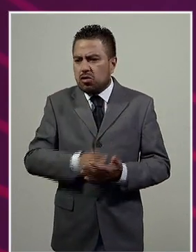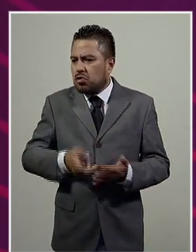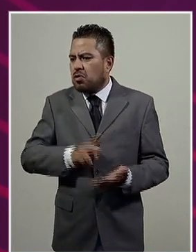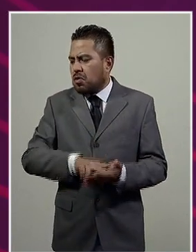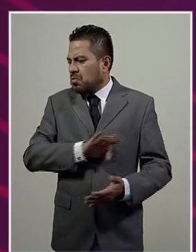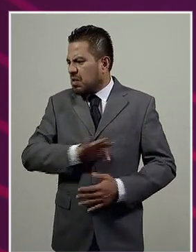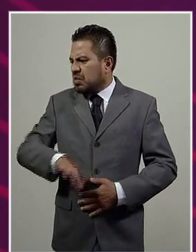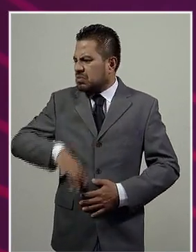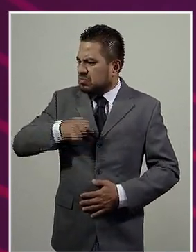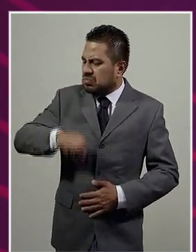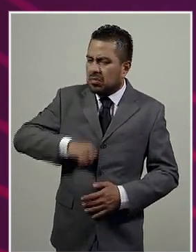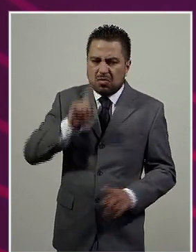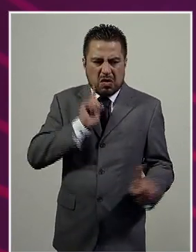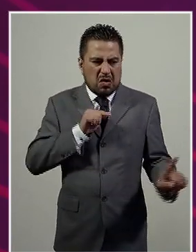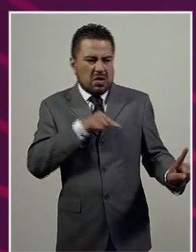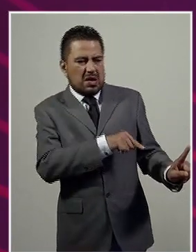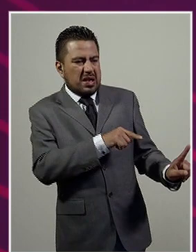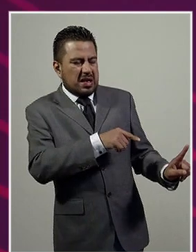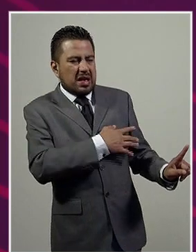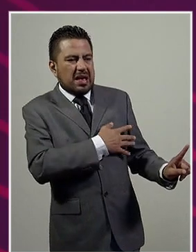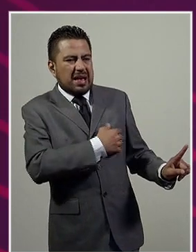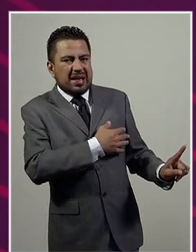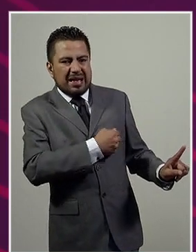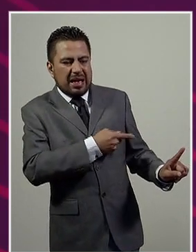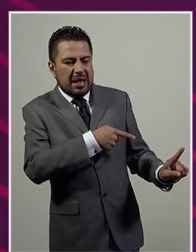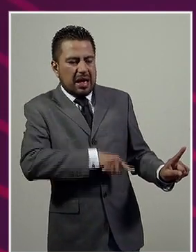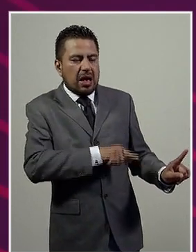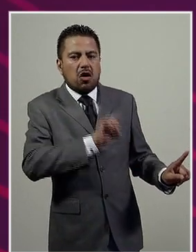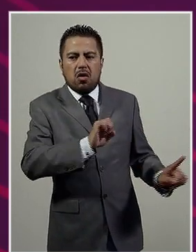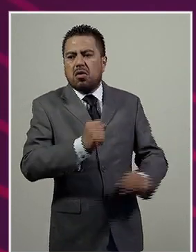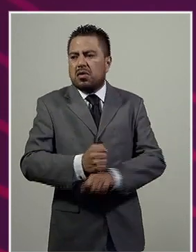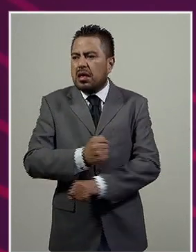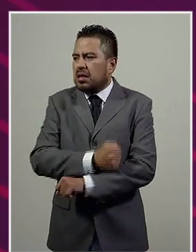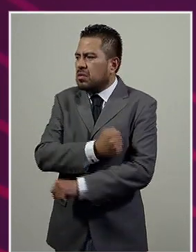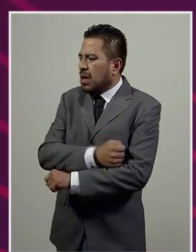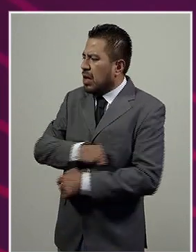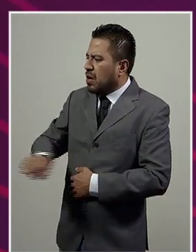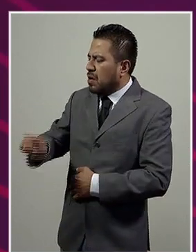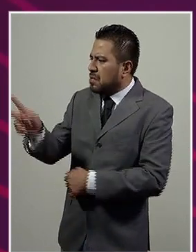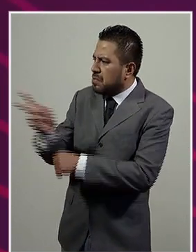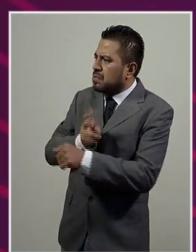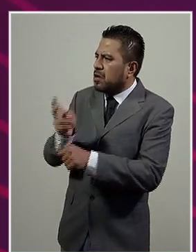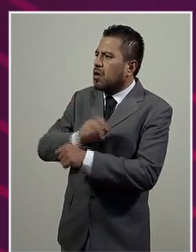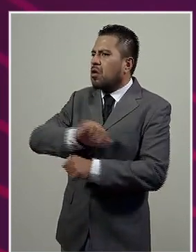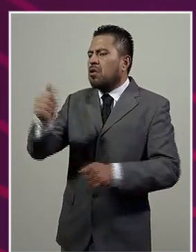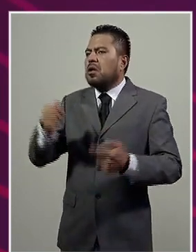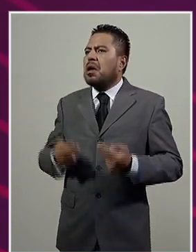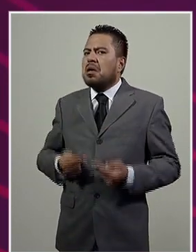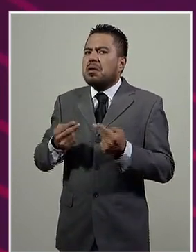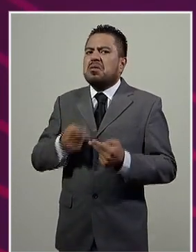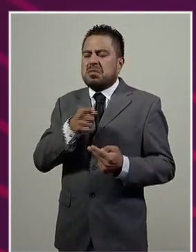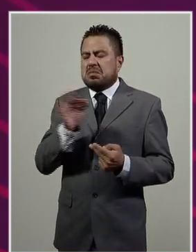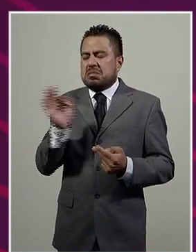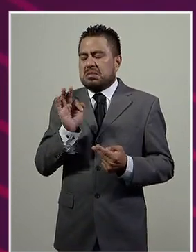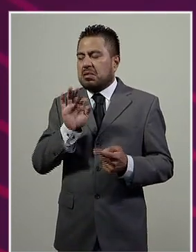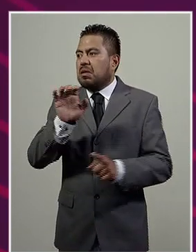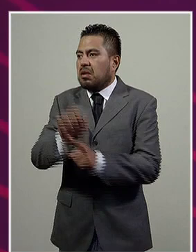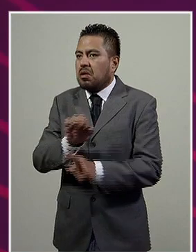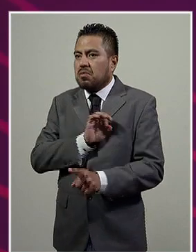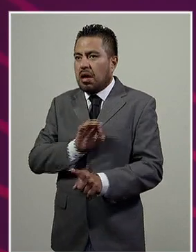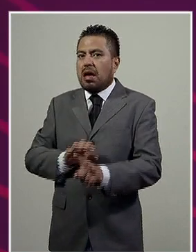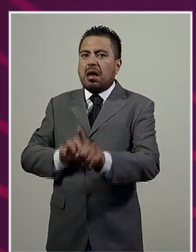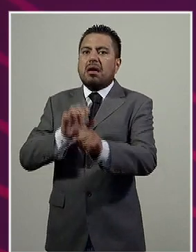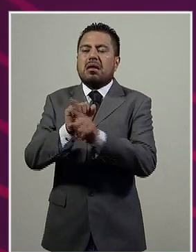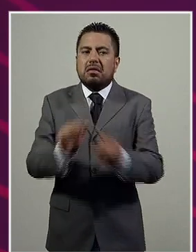hombre, ¿no? O hubiera demostrado que tener un tatuaje, de hecho, invita a otro tipo de clientes que a lo mejor tú ni siquiera pensabas en que ibas a llegar,